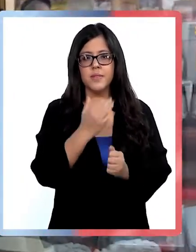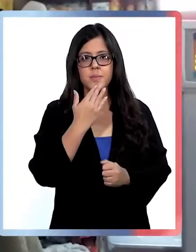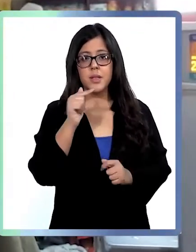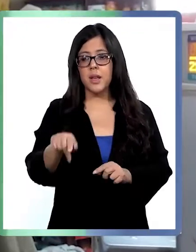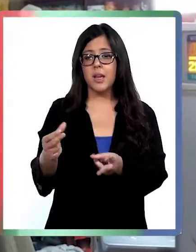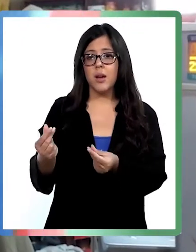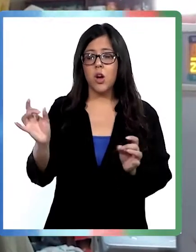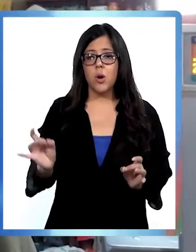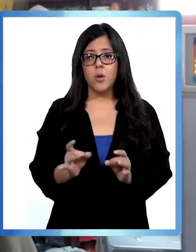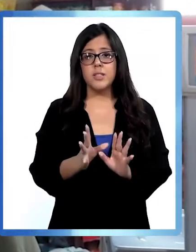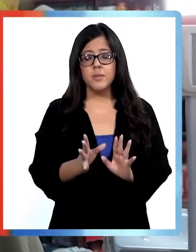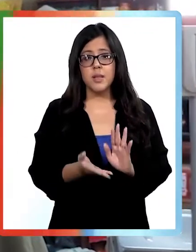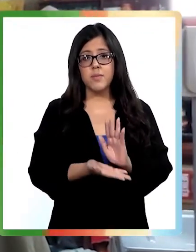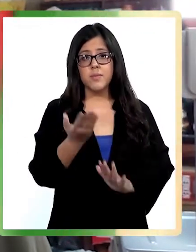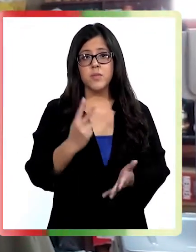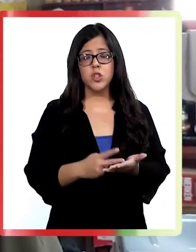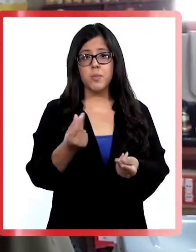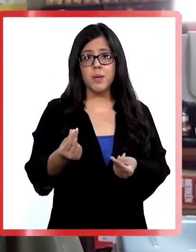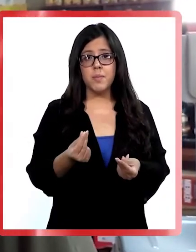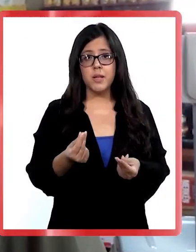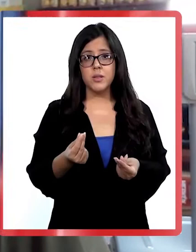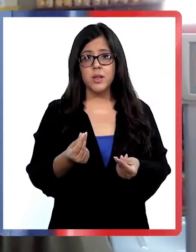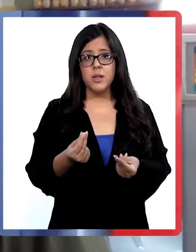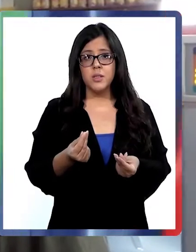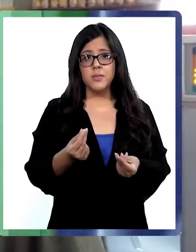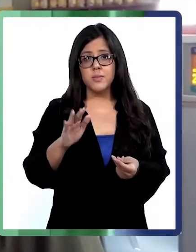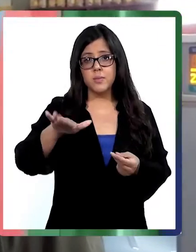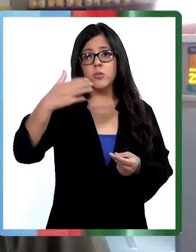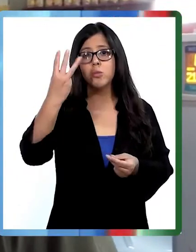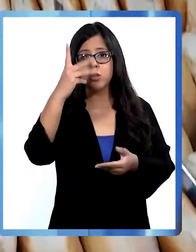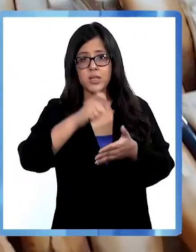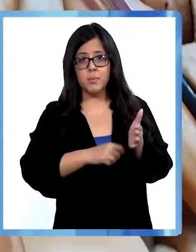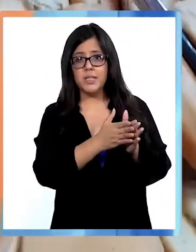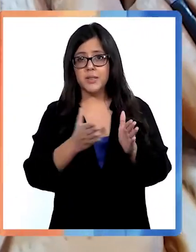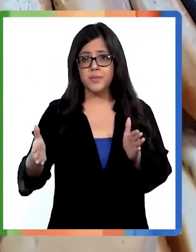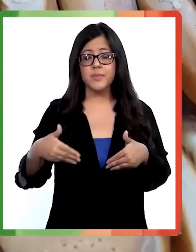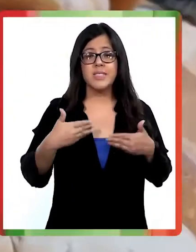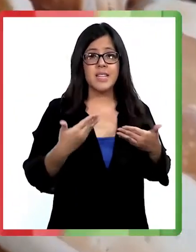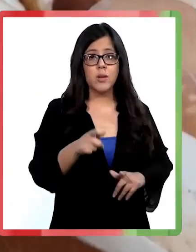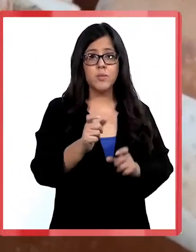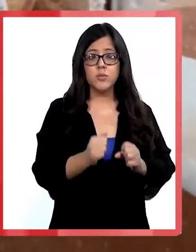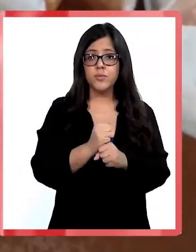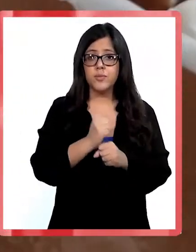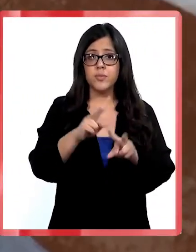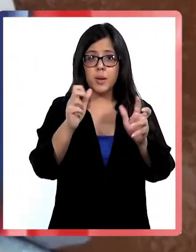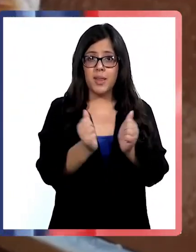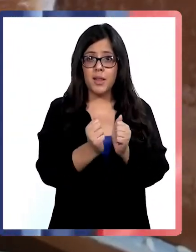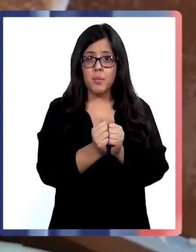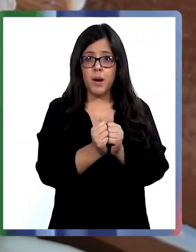pan. El precio podría llegar a subir a 2.000 pesos aquí en Linares en los próximos 3 meses. Por el momento, quienes